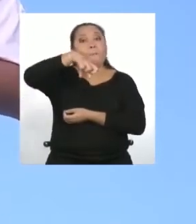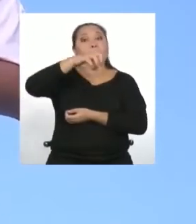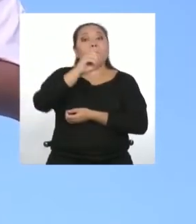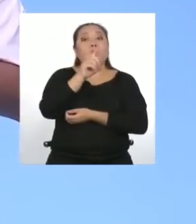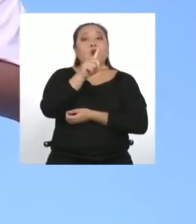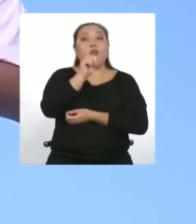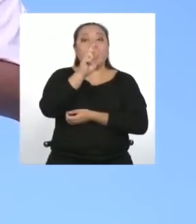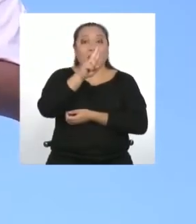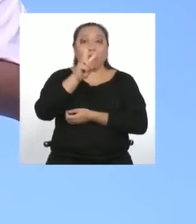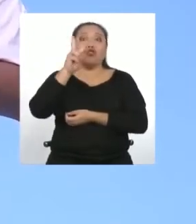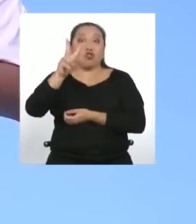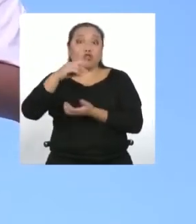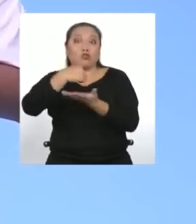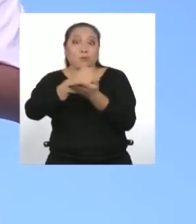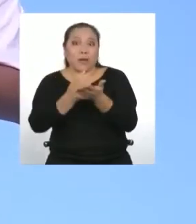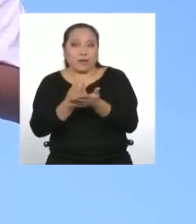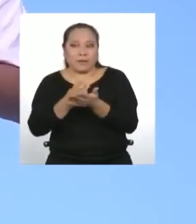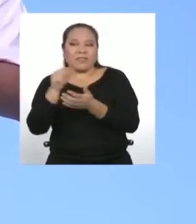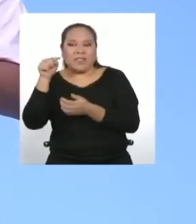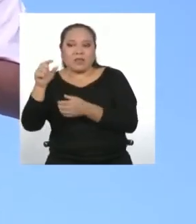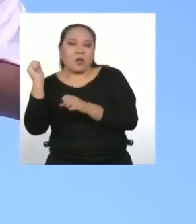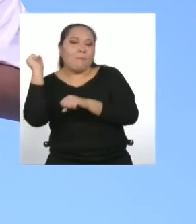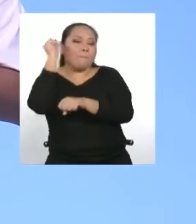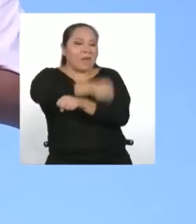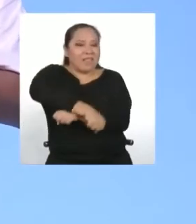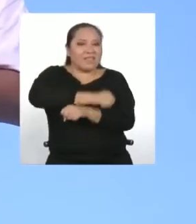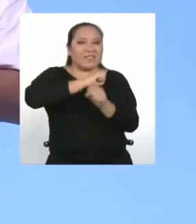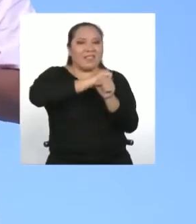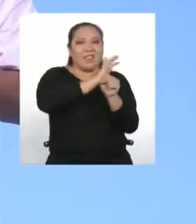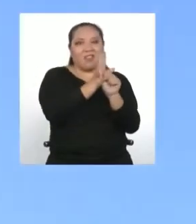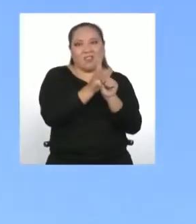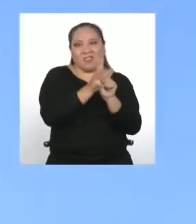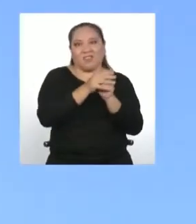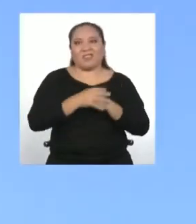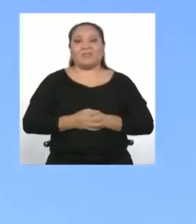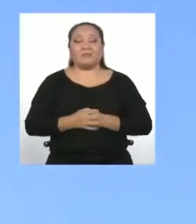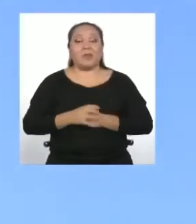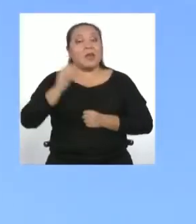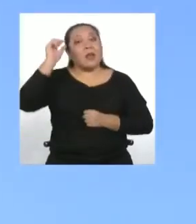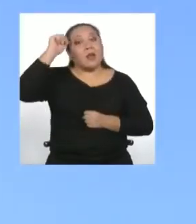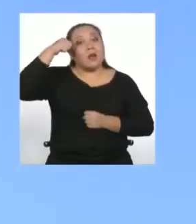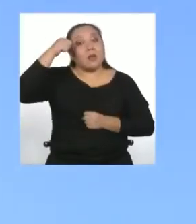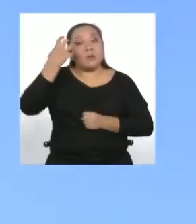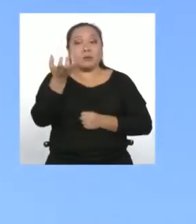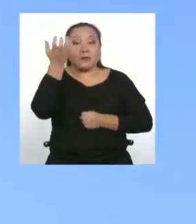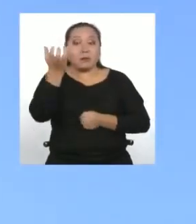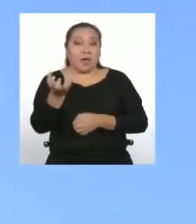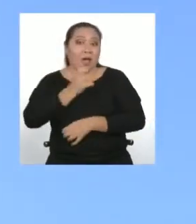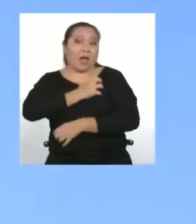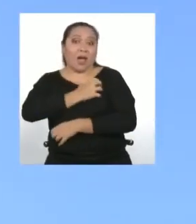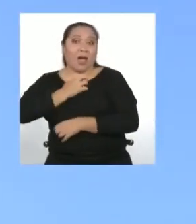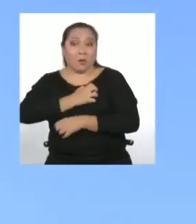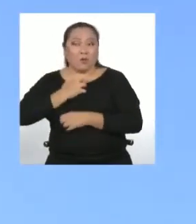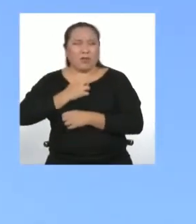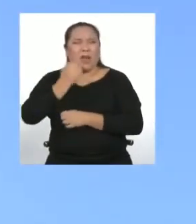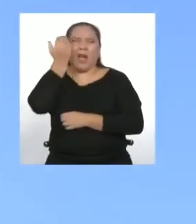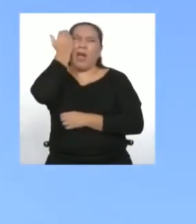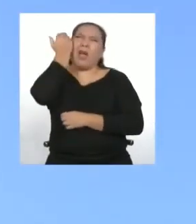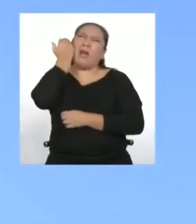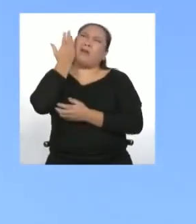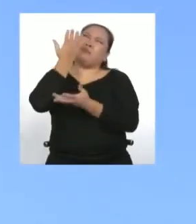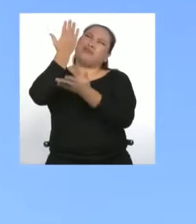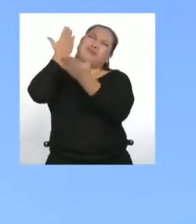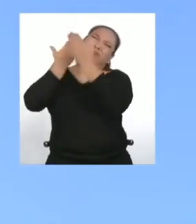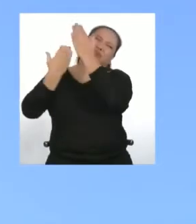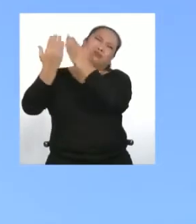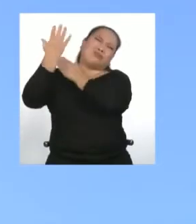moléculas del jabón vencen al coronavirus? Vamos a verlo a detalle. Recordemos que el jabón es un producto muy antiguo, que hasta el